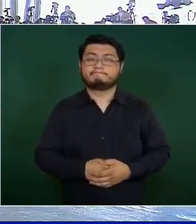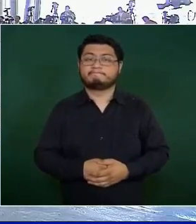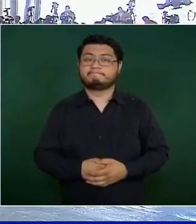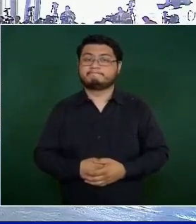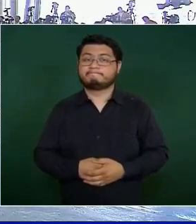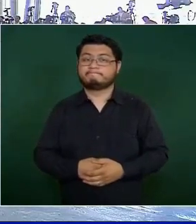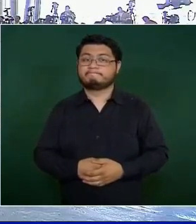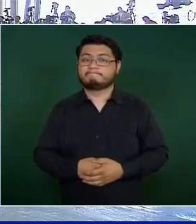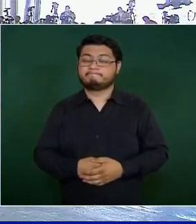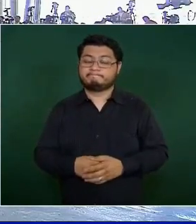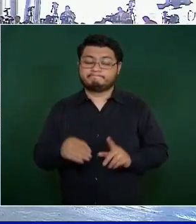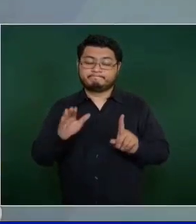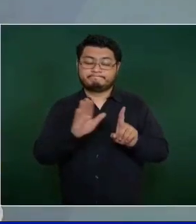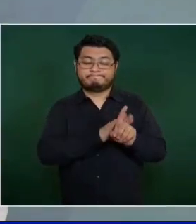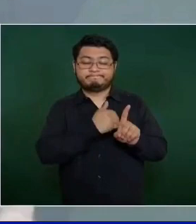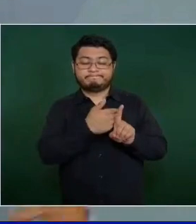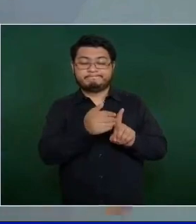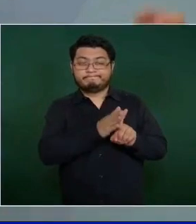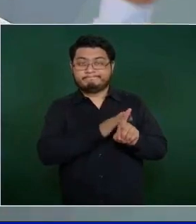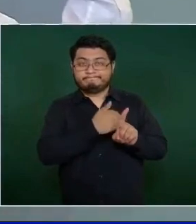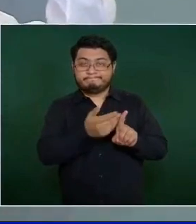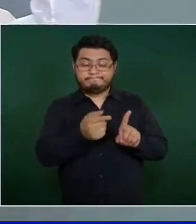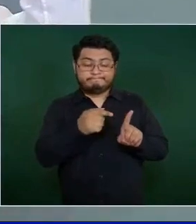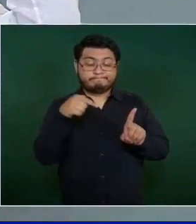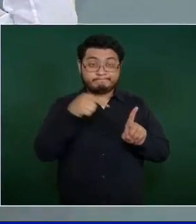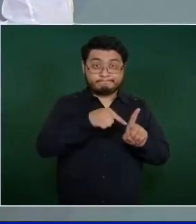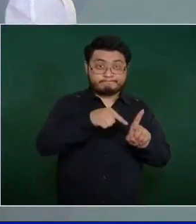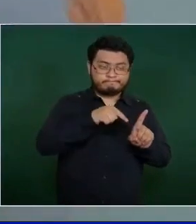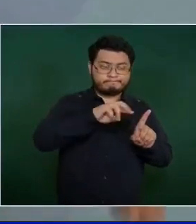lo convence Krause y ahora